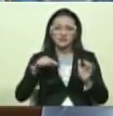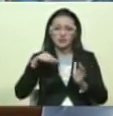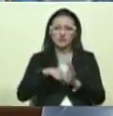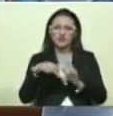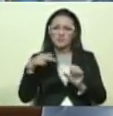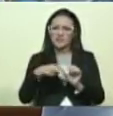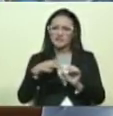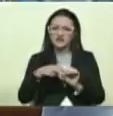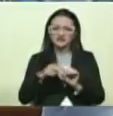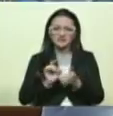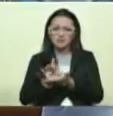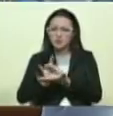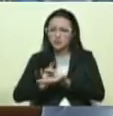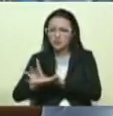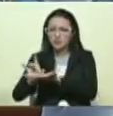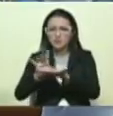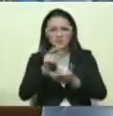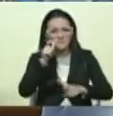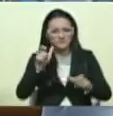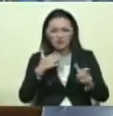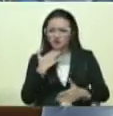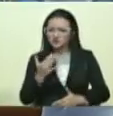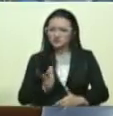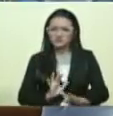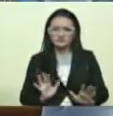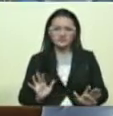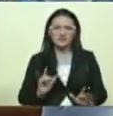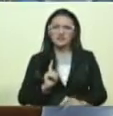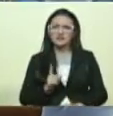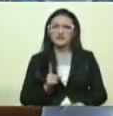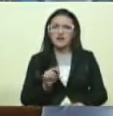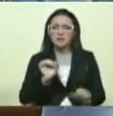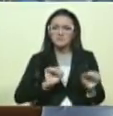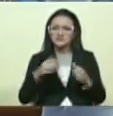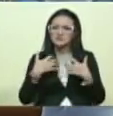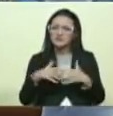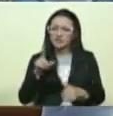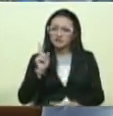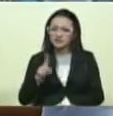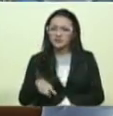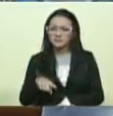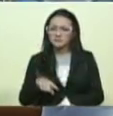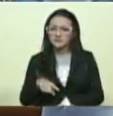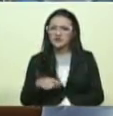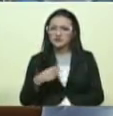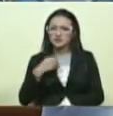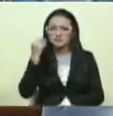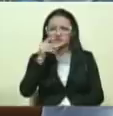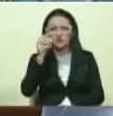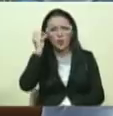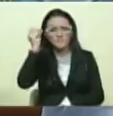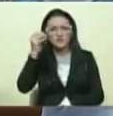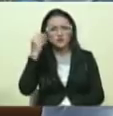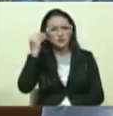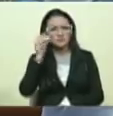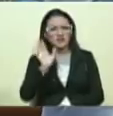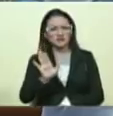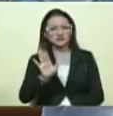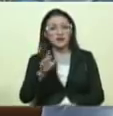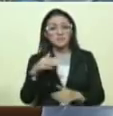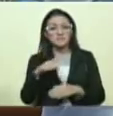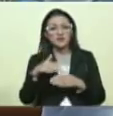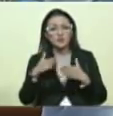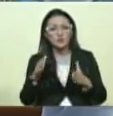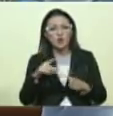en otras empresas del Estado y también empresas privadas. Nos gustaría conocer su postura al respecto y de qué manera el Ministerio Público